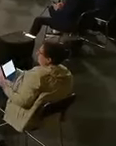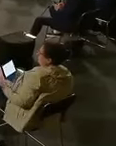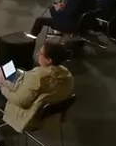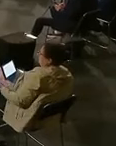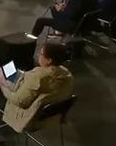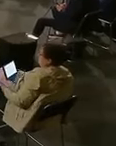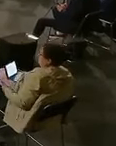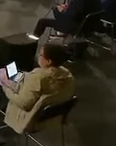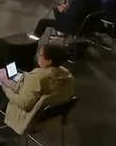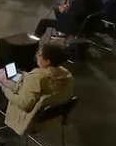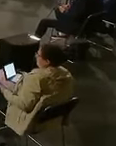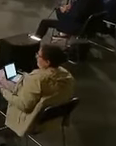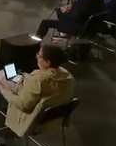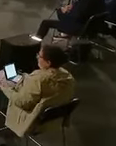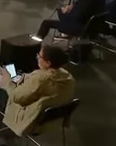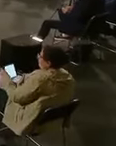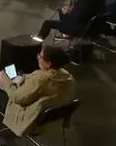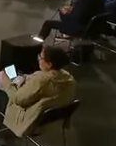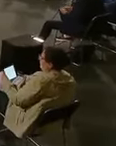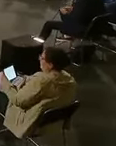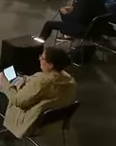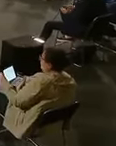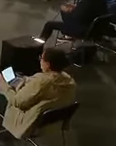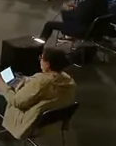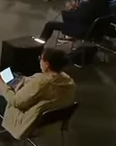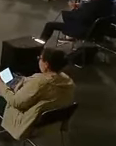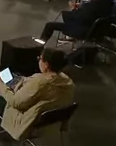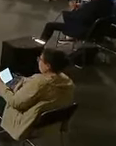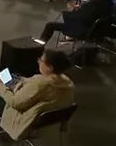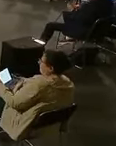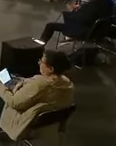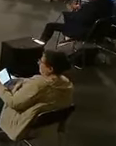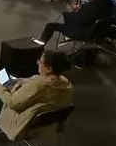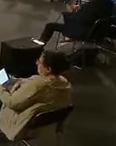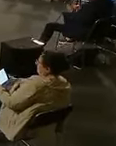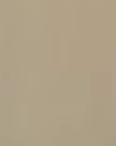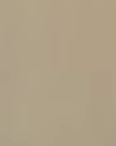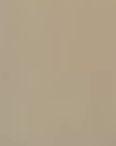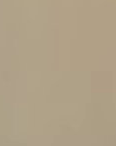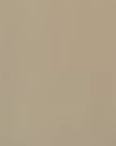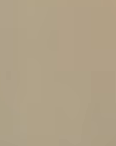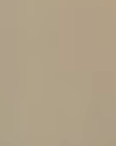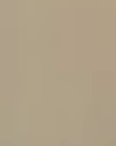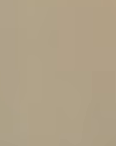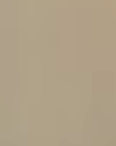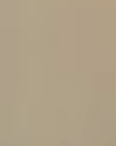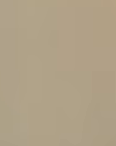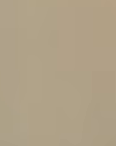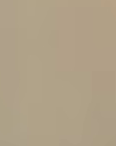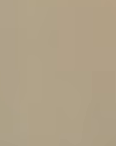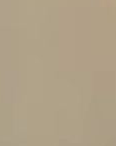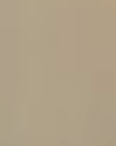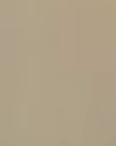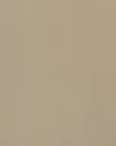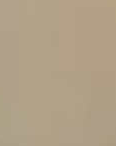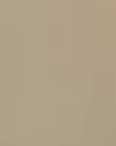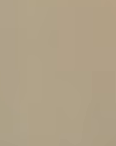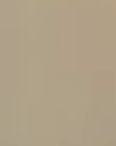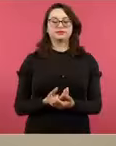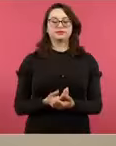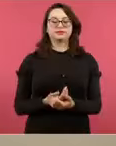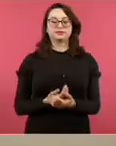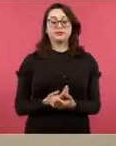tiene definida la vocación. Sin embargo, de algo está segura, que no quiere quedarse en su comunidad porque le parece